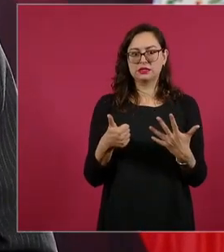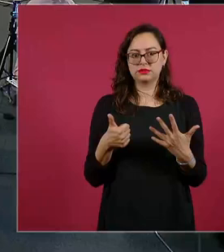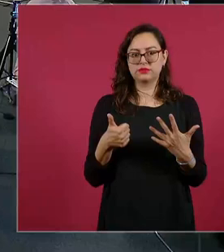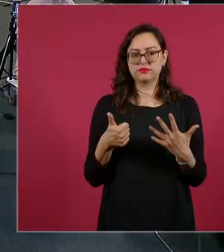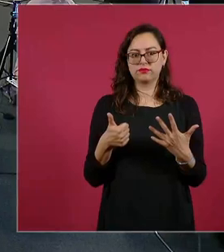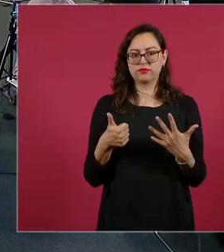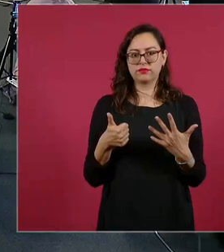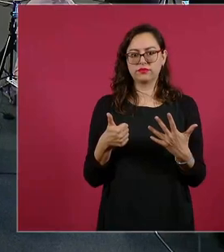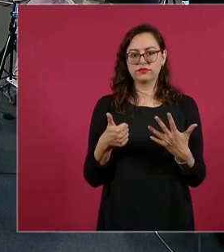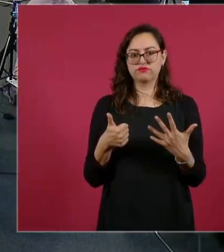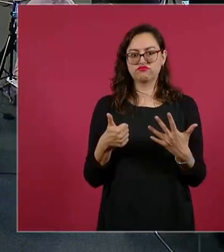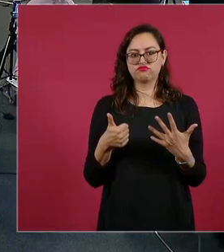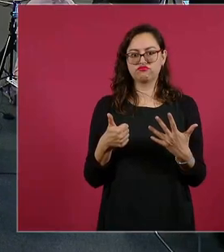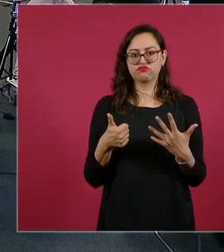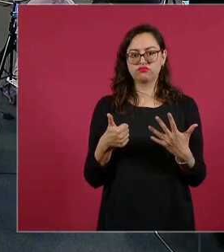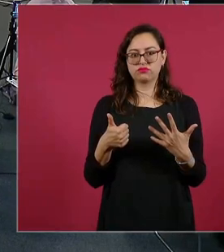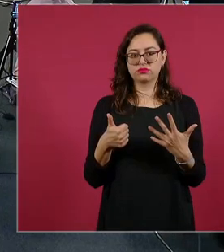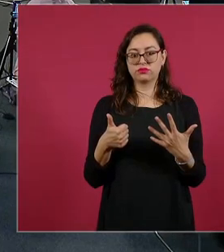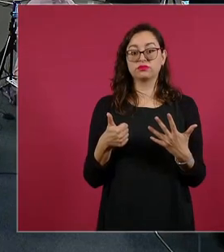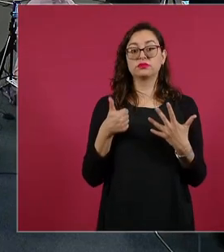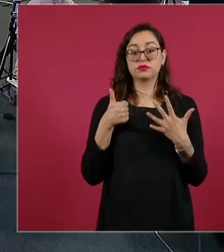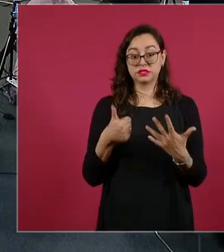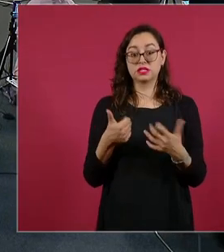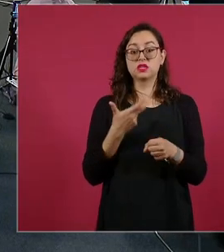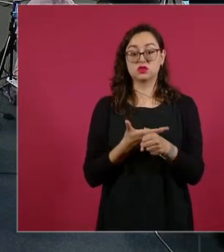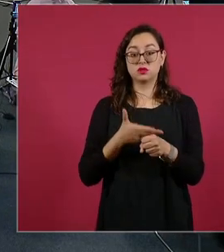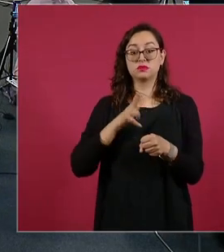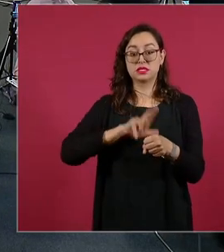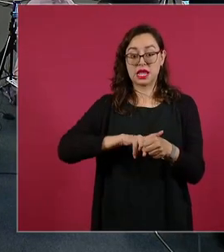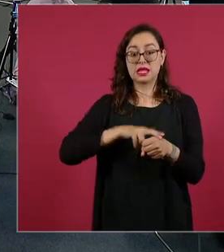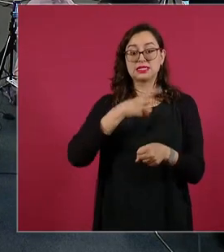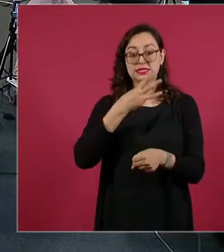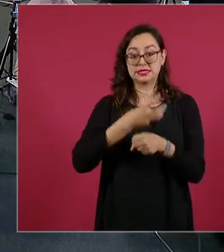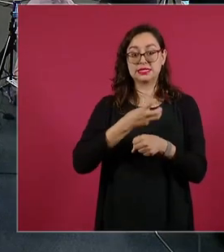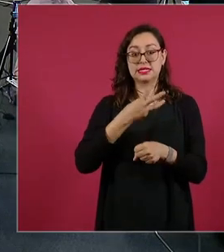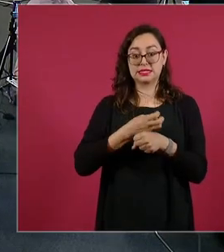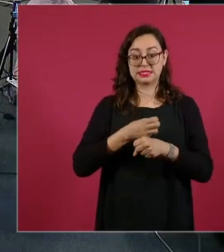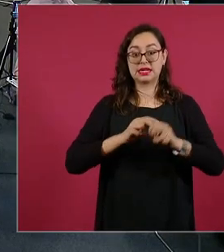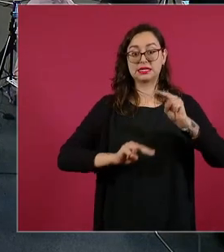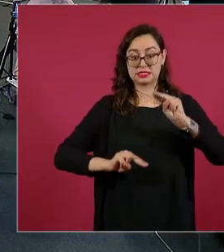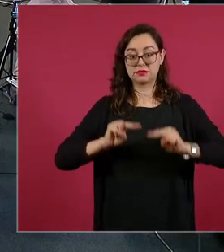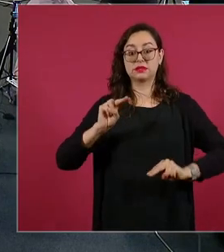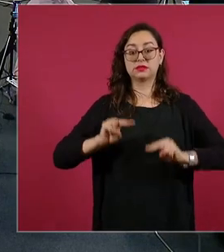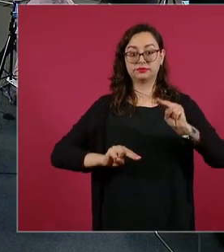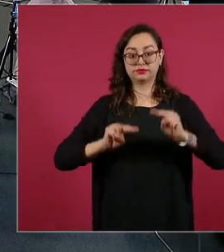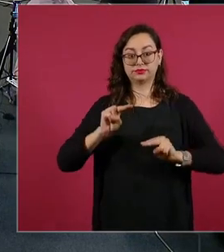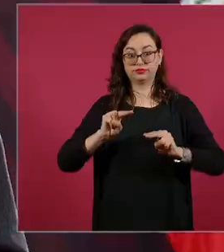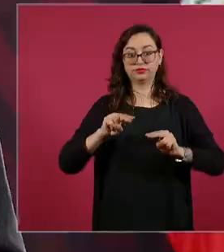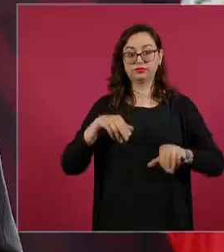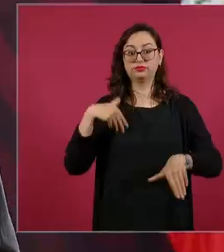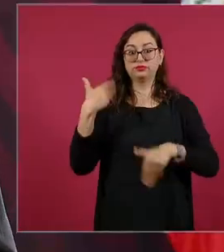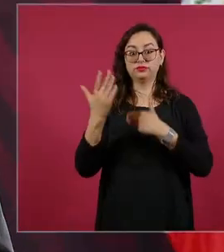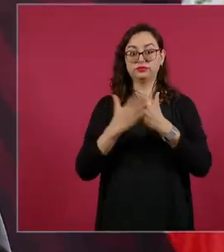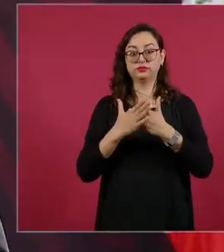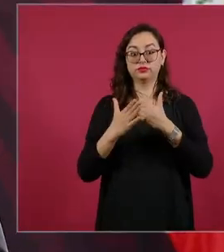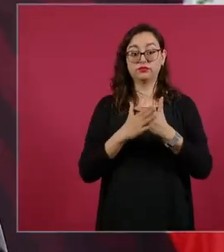de tercer nivel que los vamos a inaugurar en